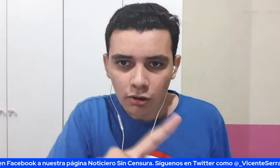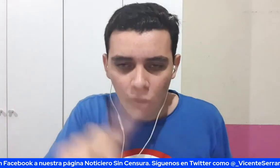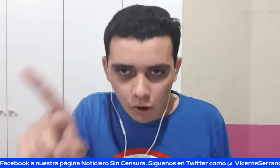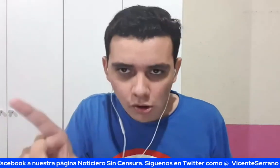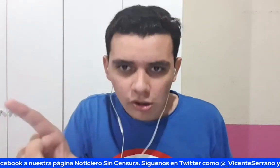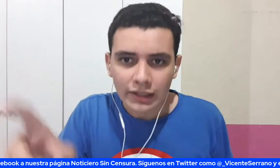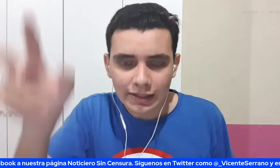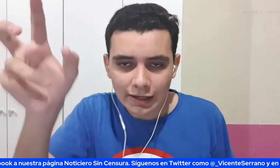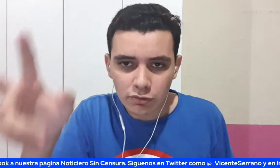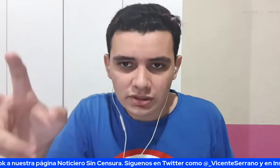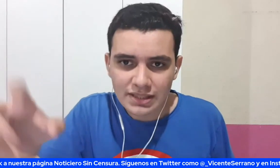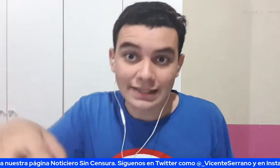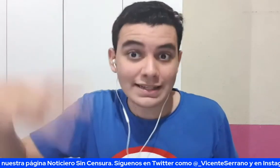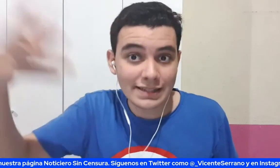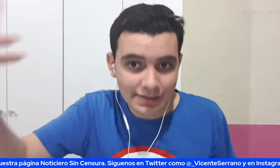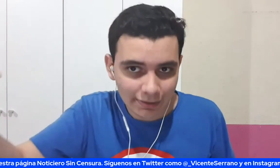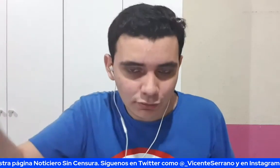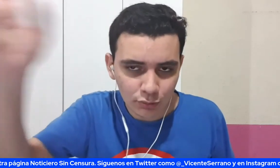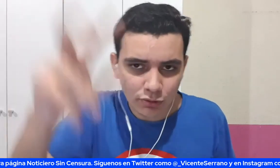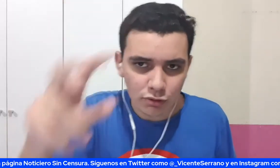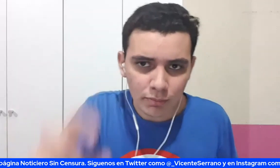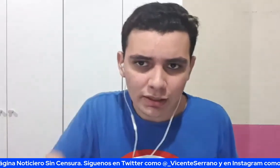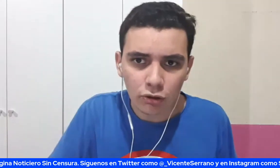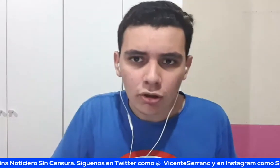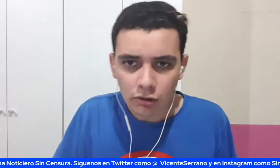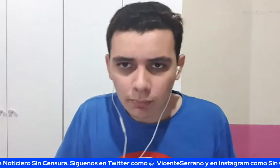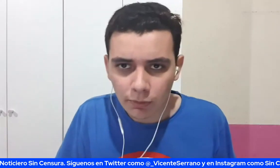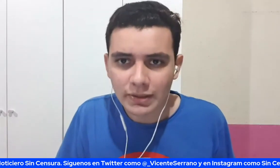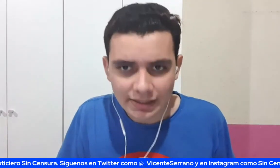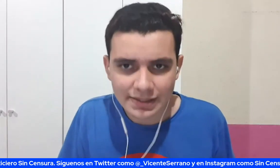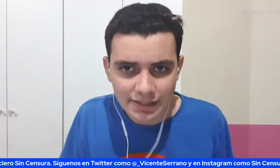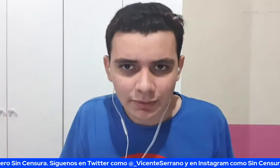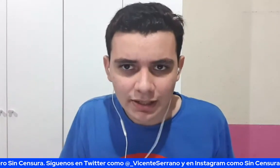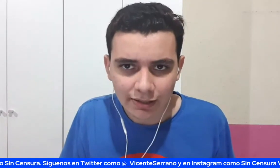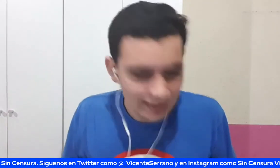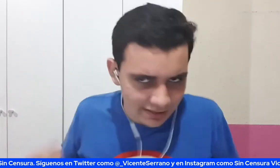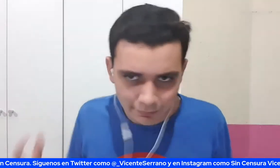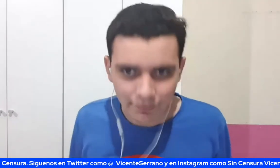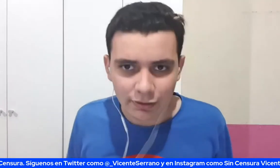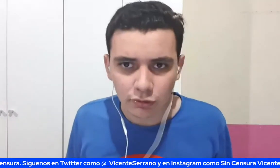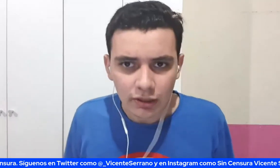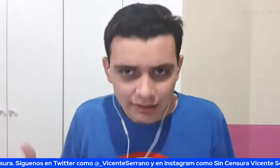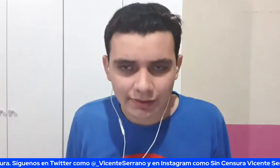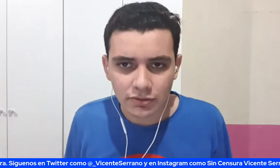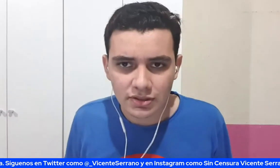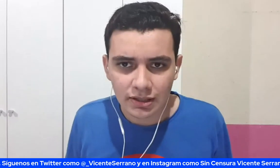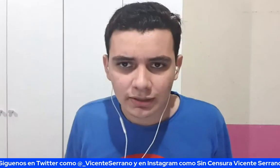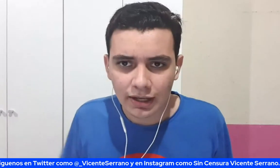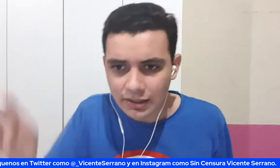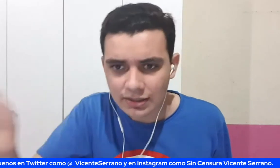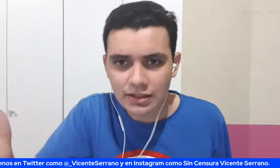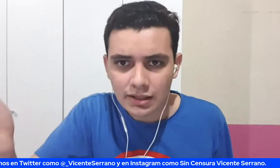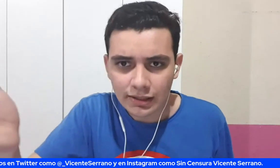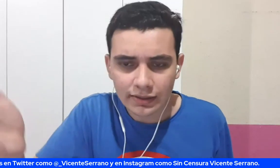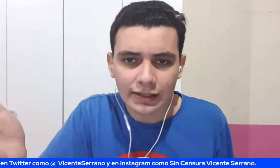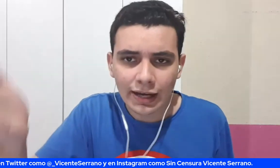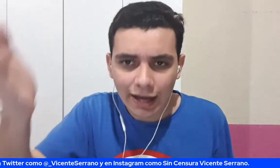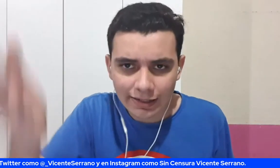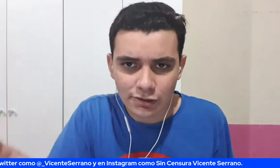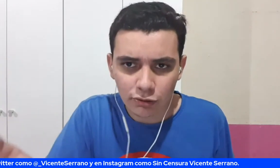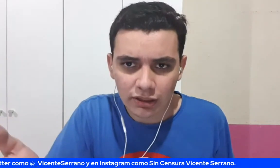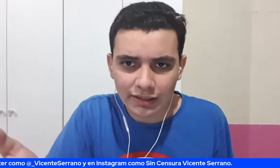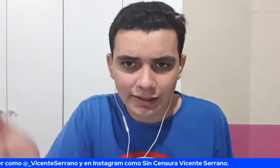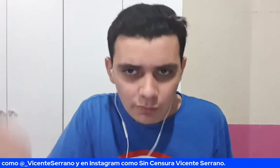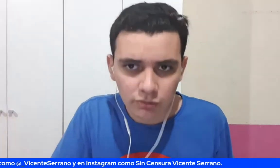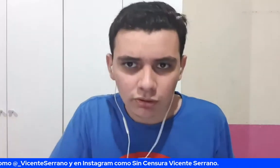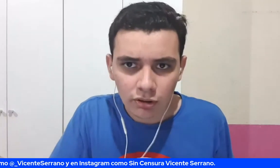inepto, o que la justicia, ya sea de Estados Unidos o México, compruebe que sí sabía, que en efecto Calderón sí sabía, y le diga a